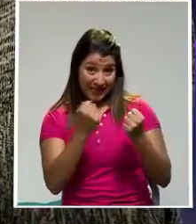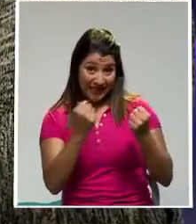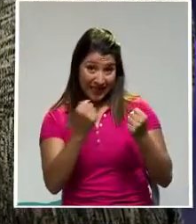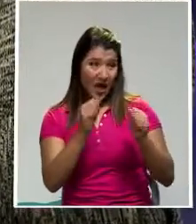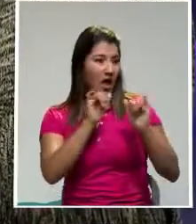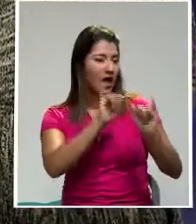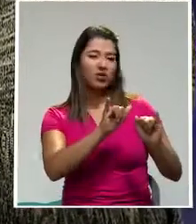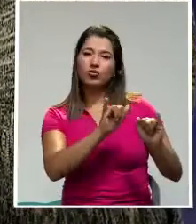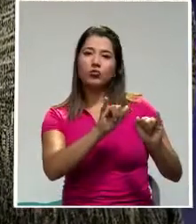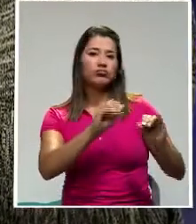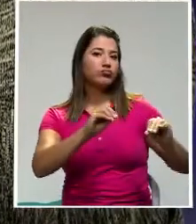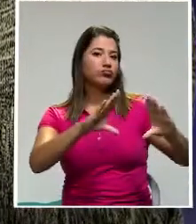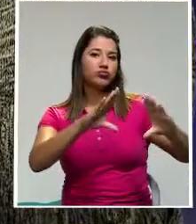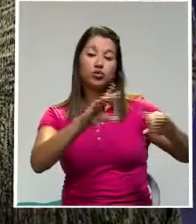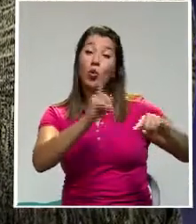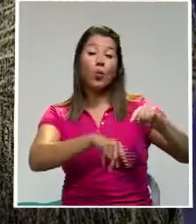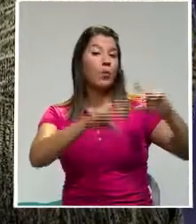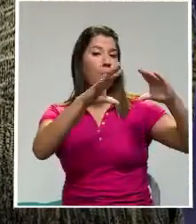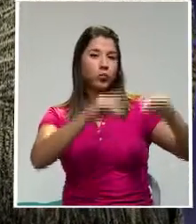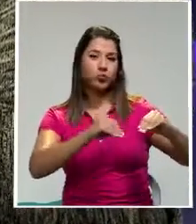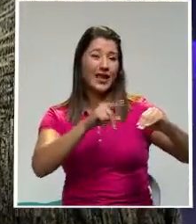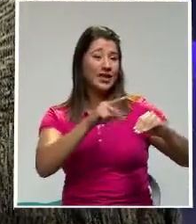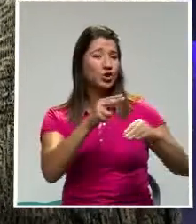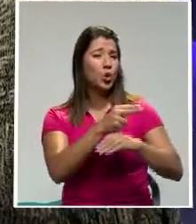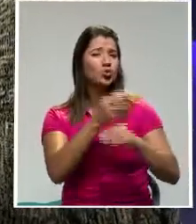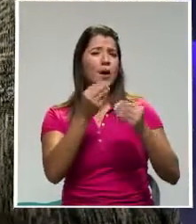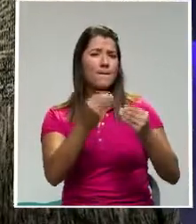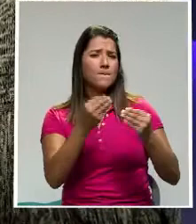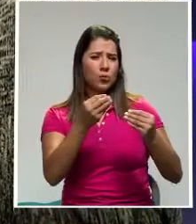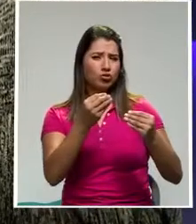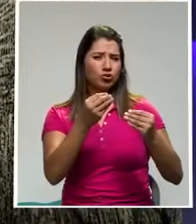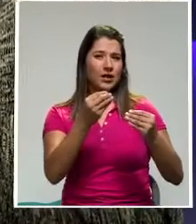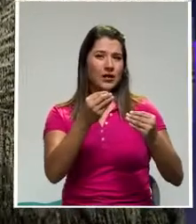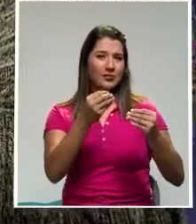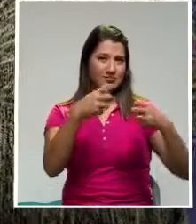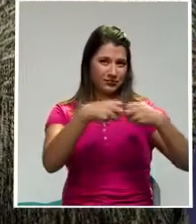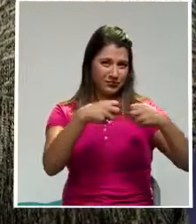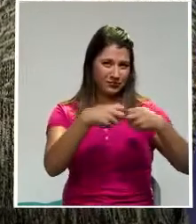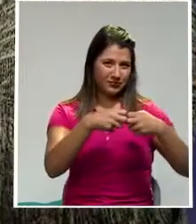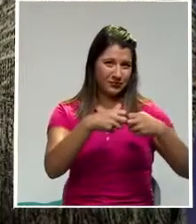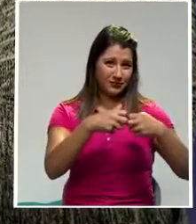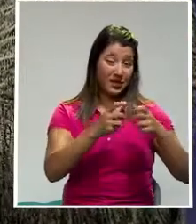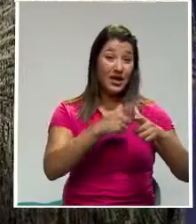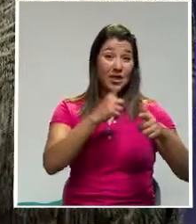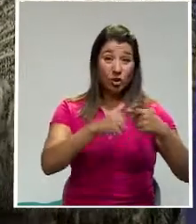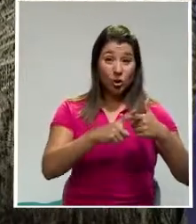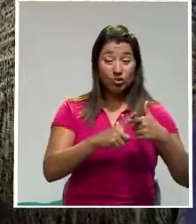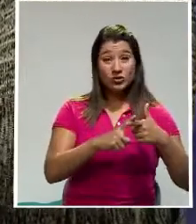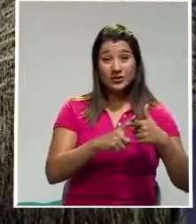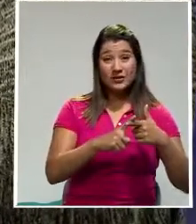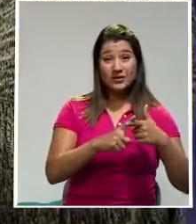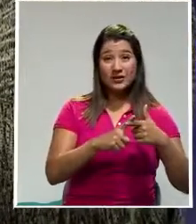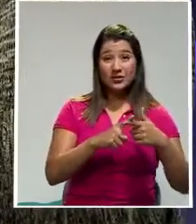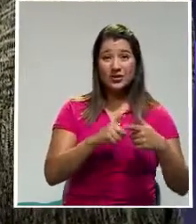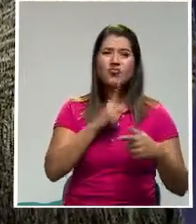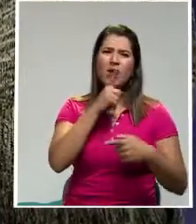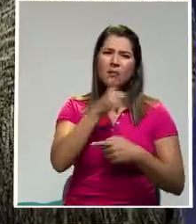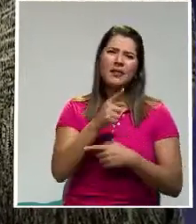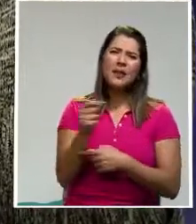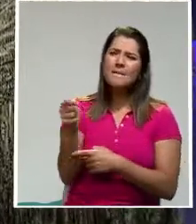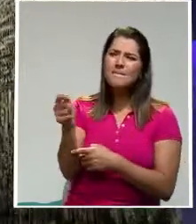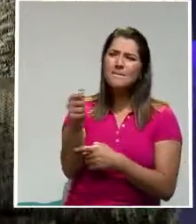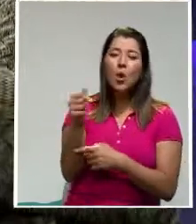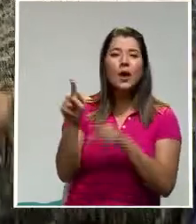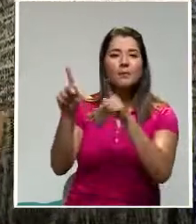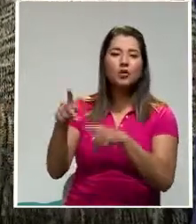consume mucha electricidad. Y me atrevo a decir que somos muy pocos los que podrían tener aire acondicionado en su casa.